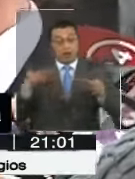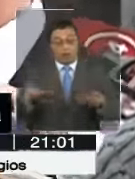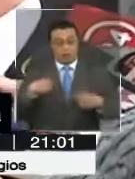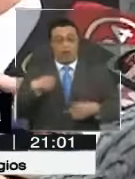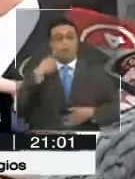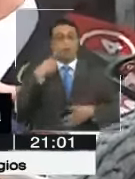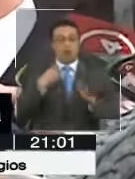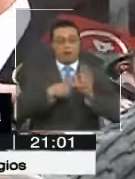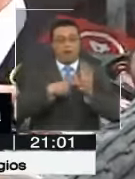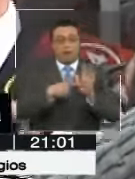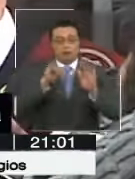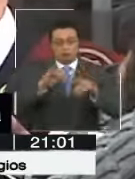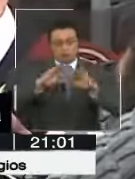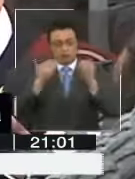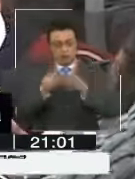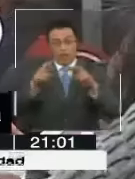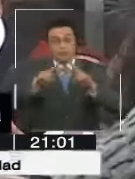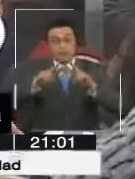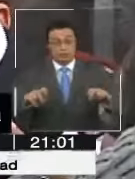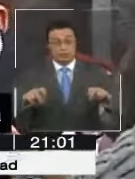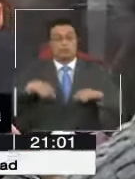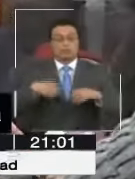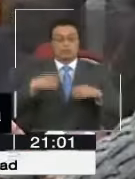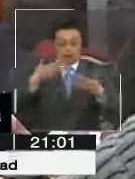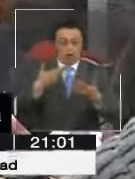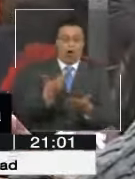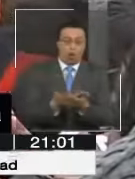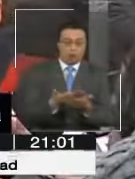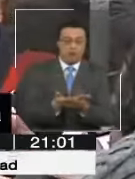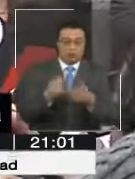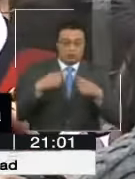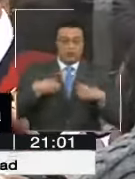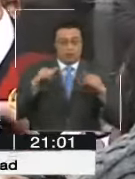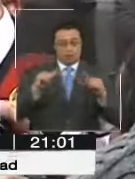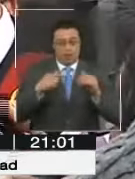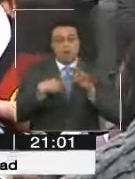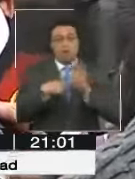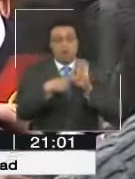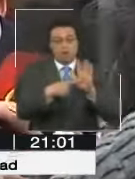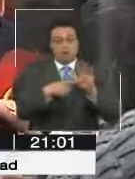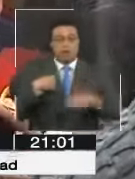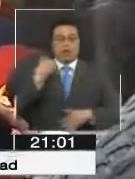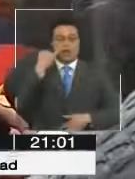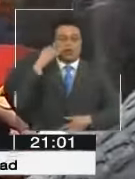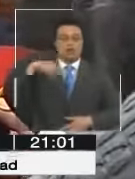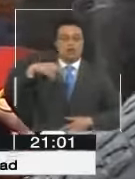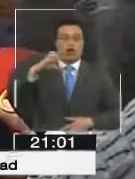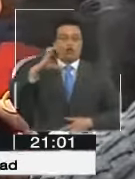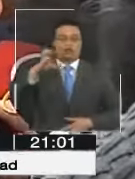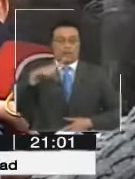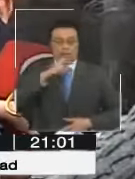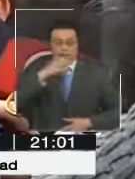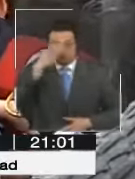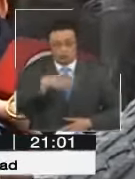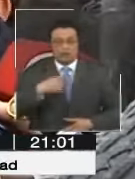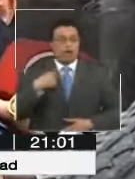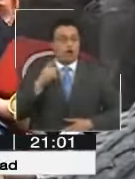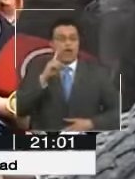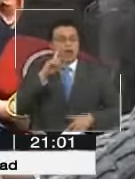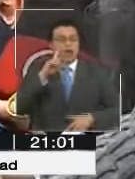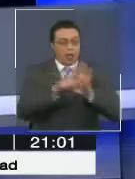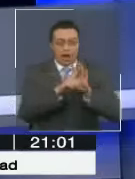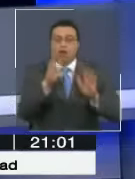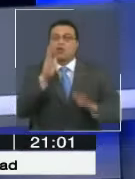probar y transformar esta investigación es en la oportunidad para demostrar mi total inocencia y de que aquí no hubo